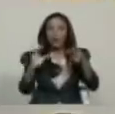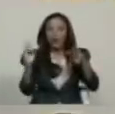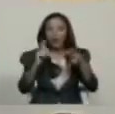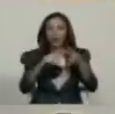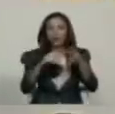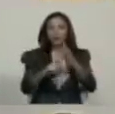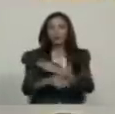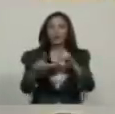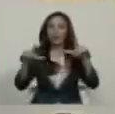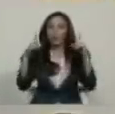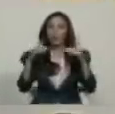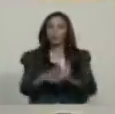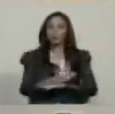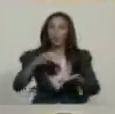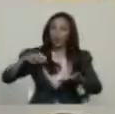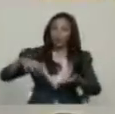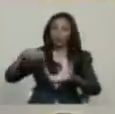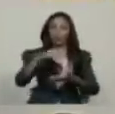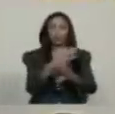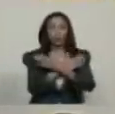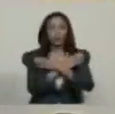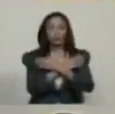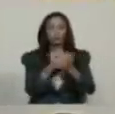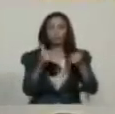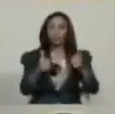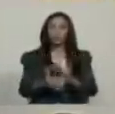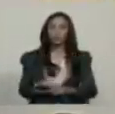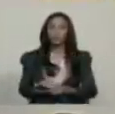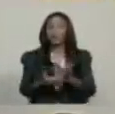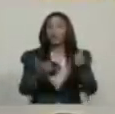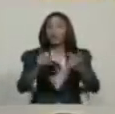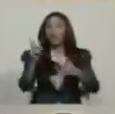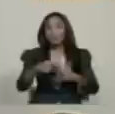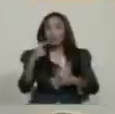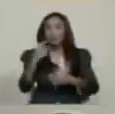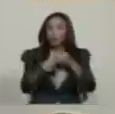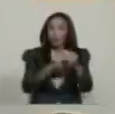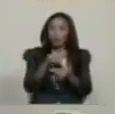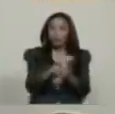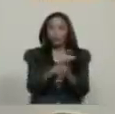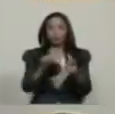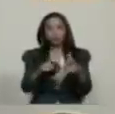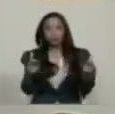productiva. Así que lo felicito. Y así como estamos en los planes de gran envergadura,